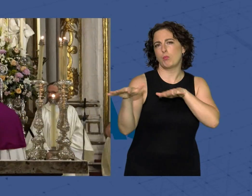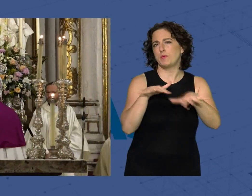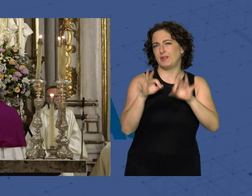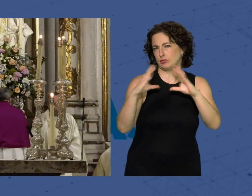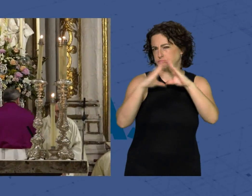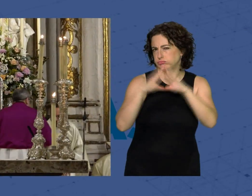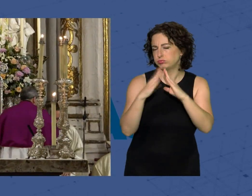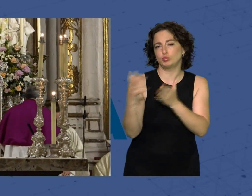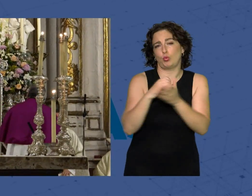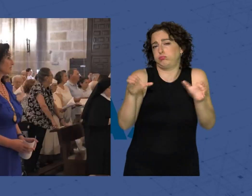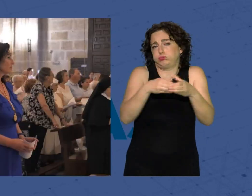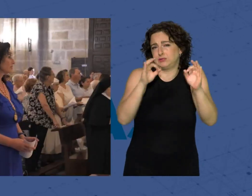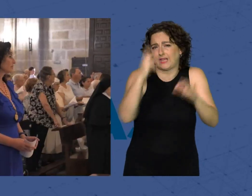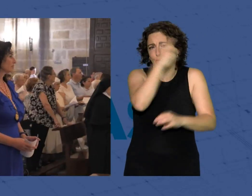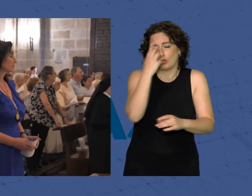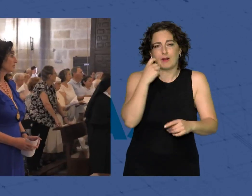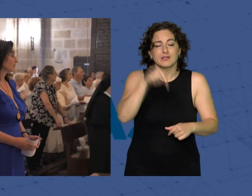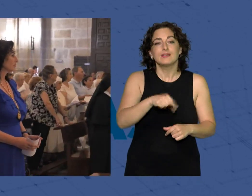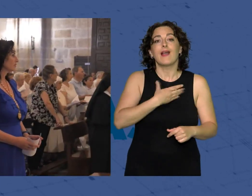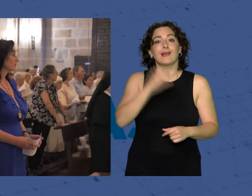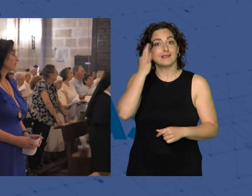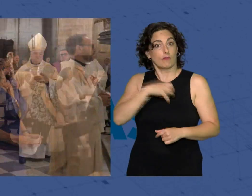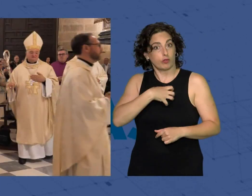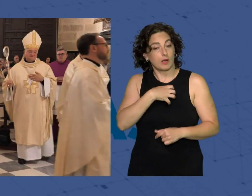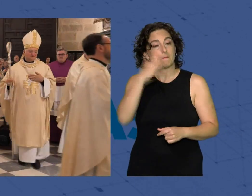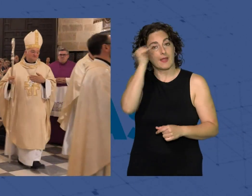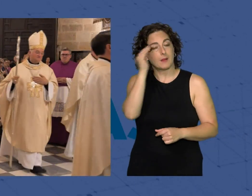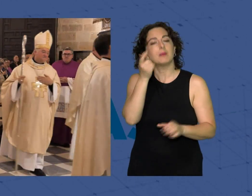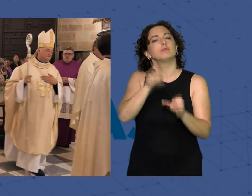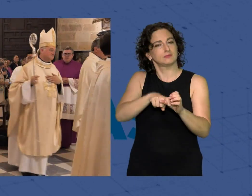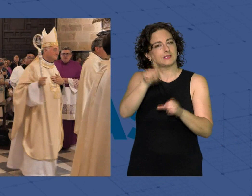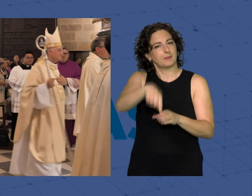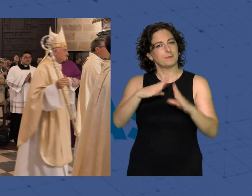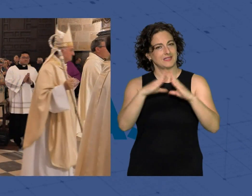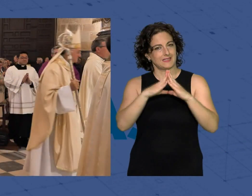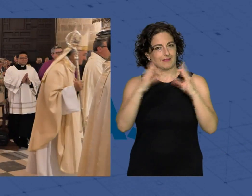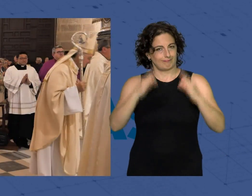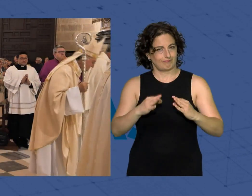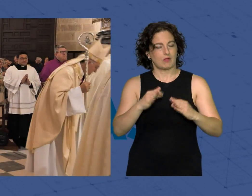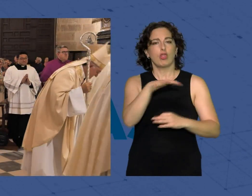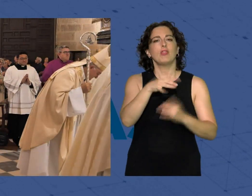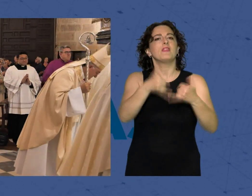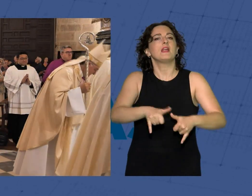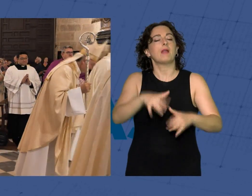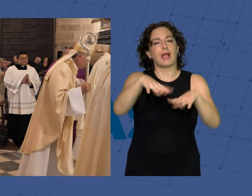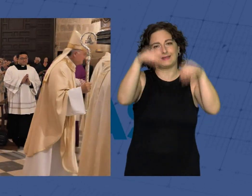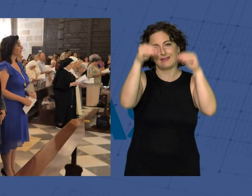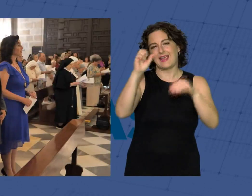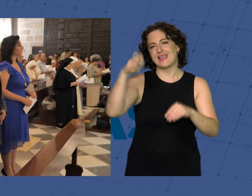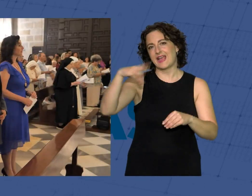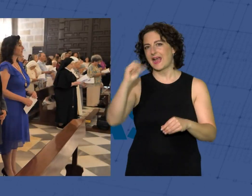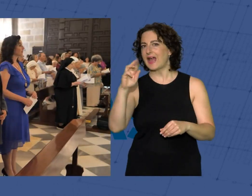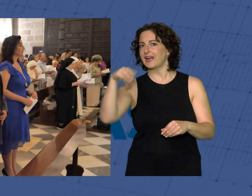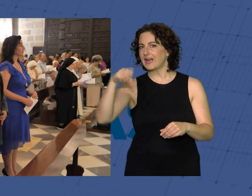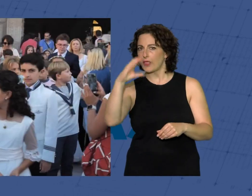todo el urbe católico almeriense. La alcaldesa en funciones, María del Mar Vázquez, participó también en la misa solemne, que se celebró en la Catedral de la Encarnación.